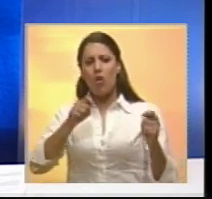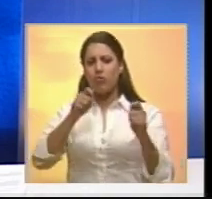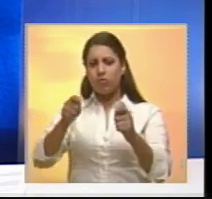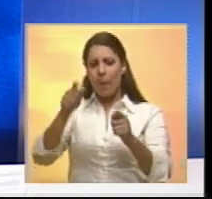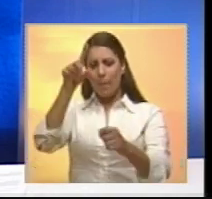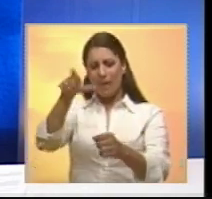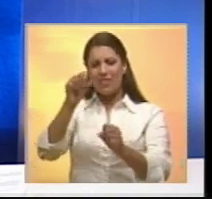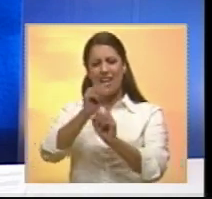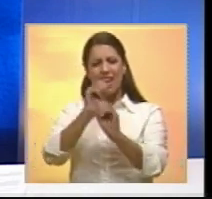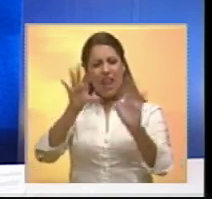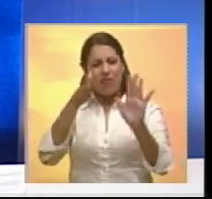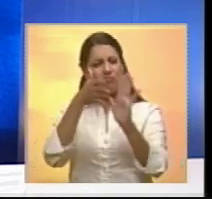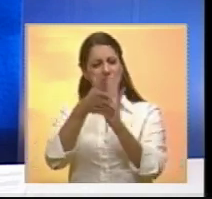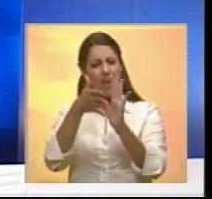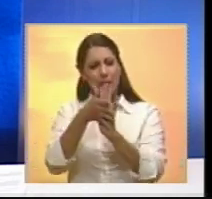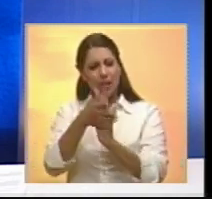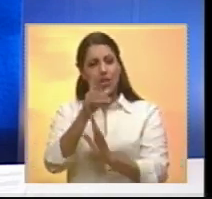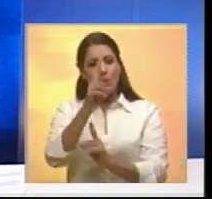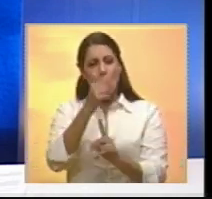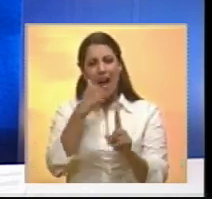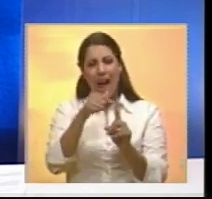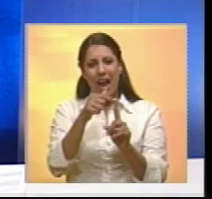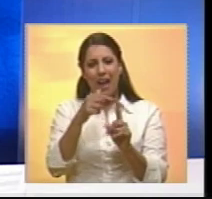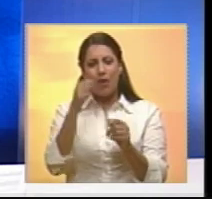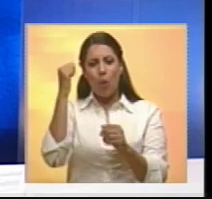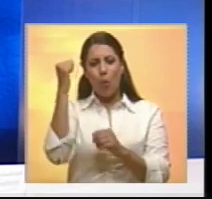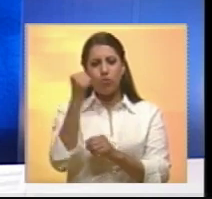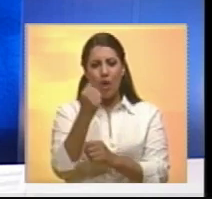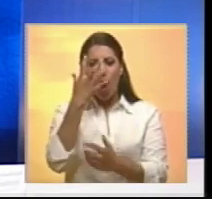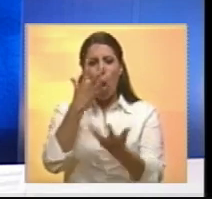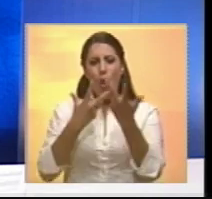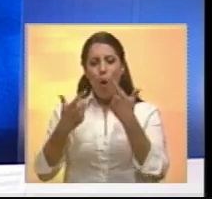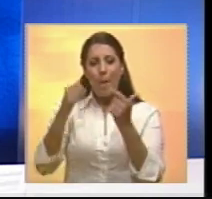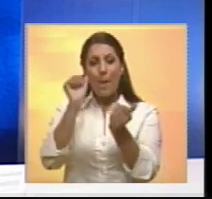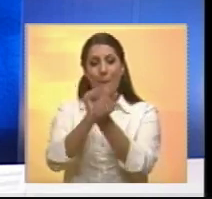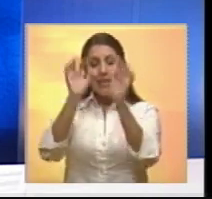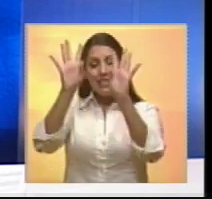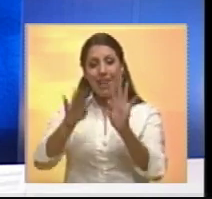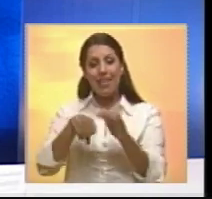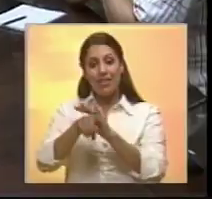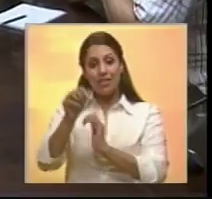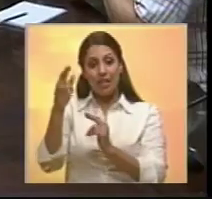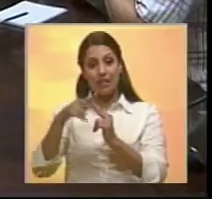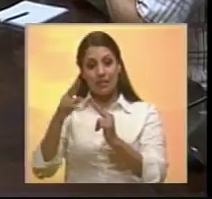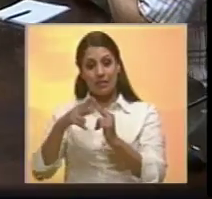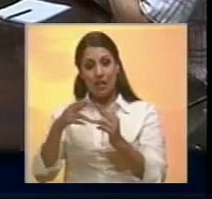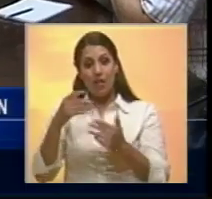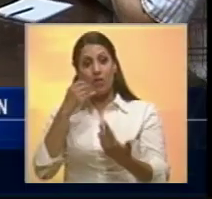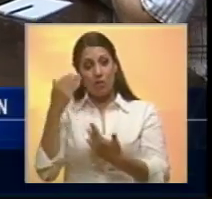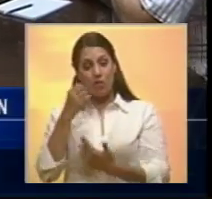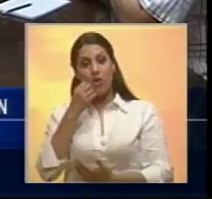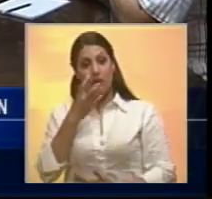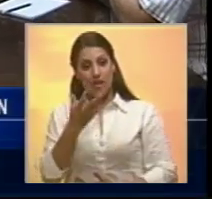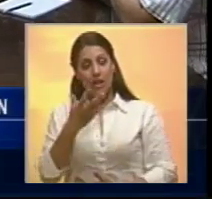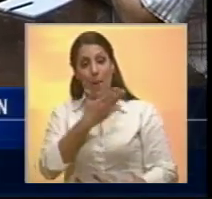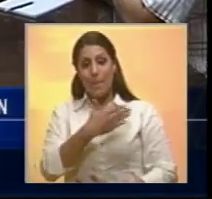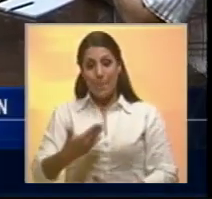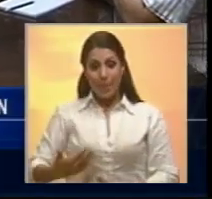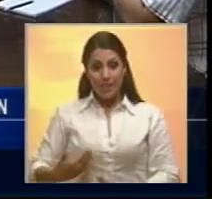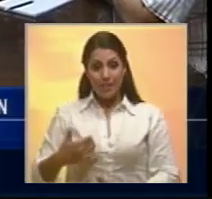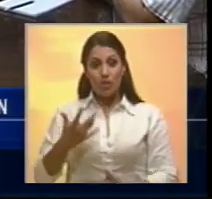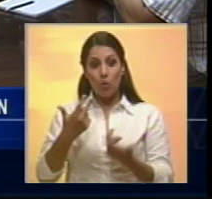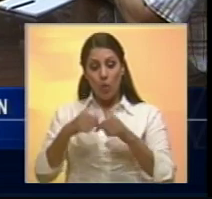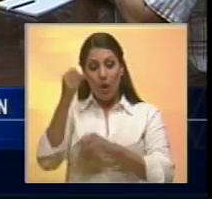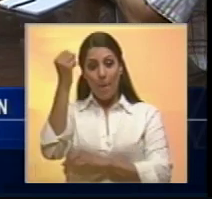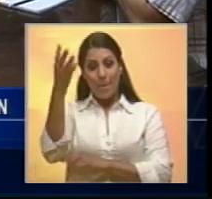que esclarezca uno de los casos de canibalismo en los calabozos de Politáchira. Richard Blanco, presidente de la